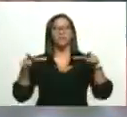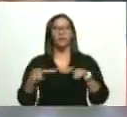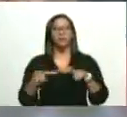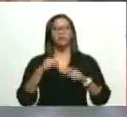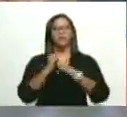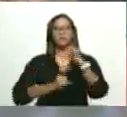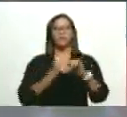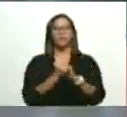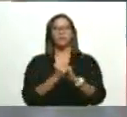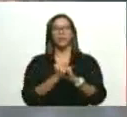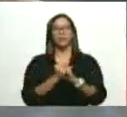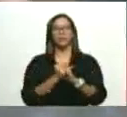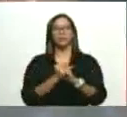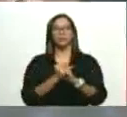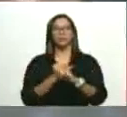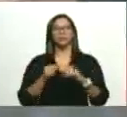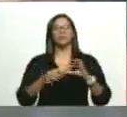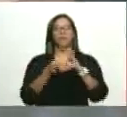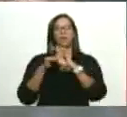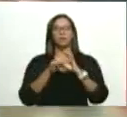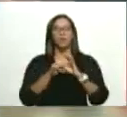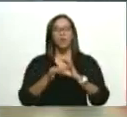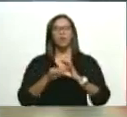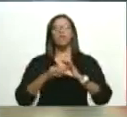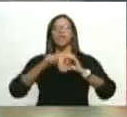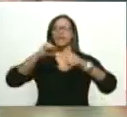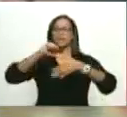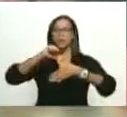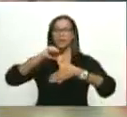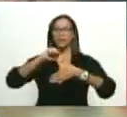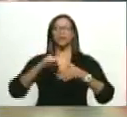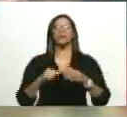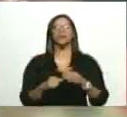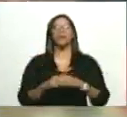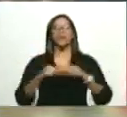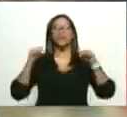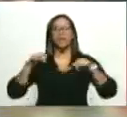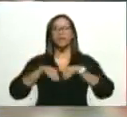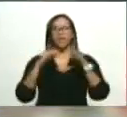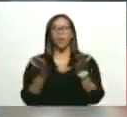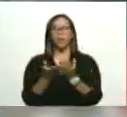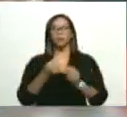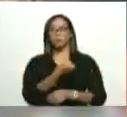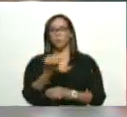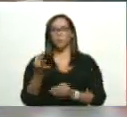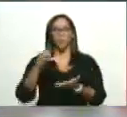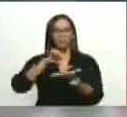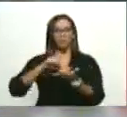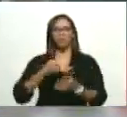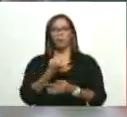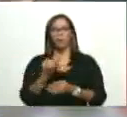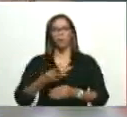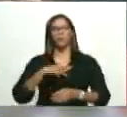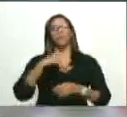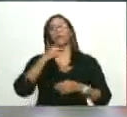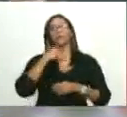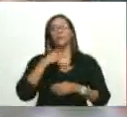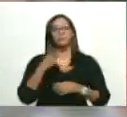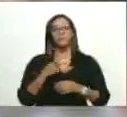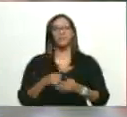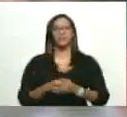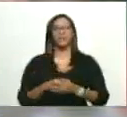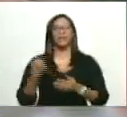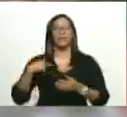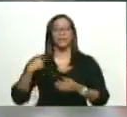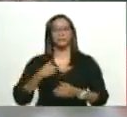internacional, la unión latinoamericana, este mundo multicéntrico y pluripolar que